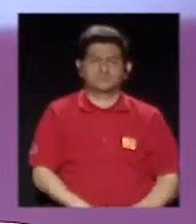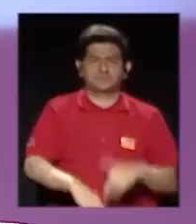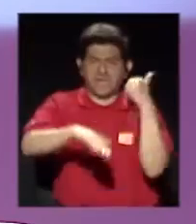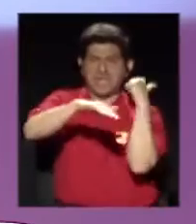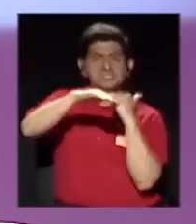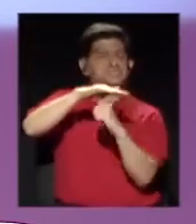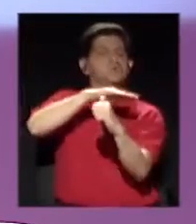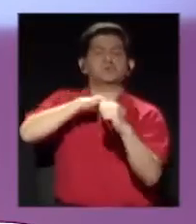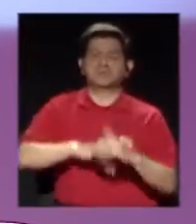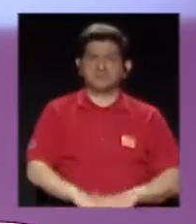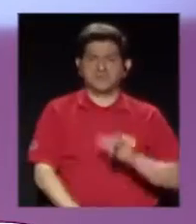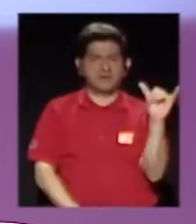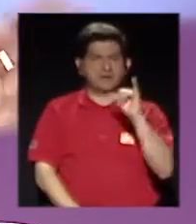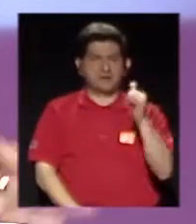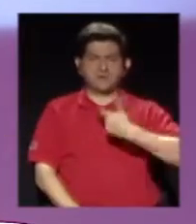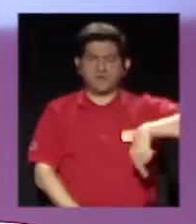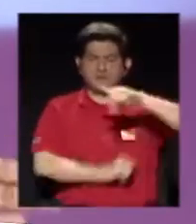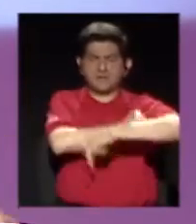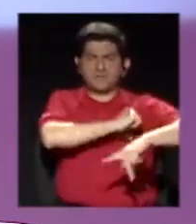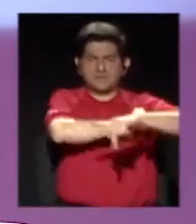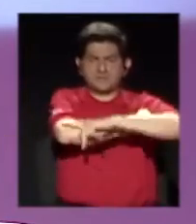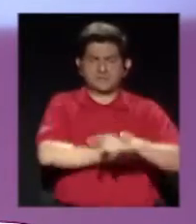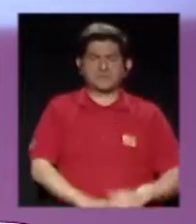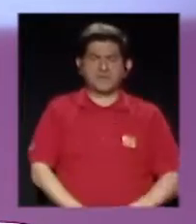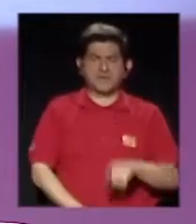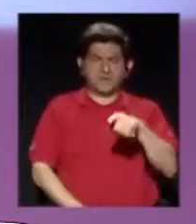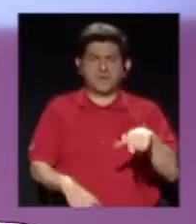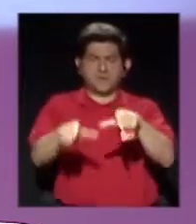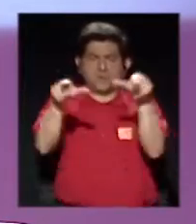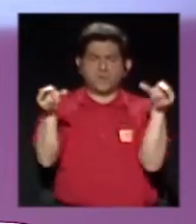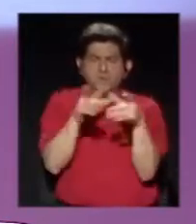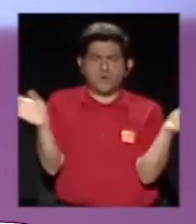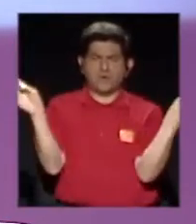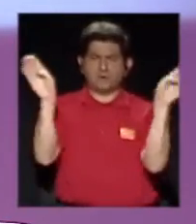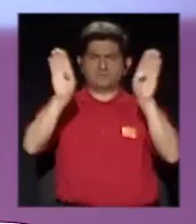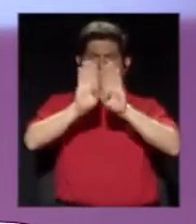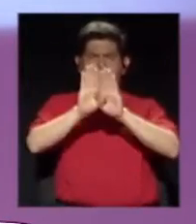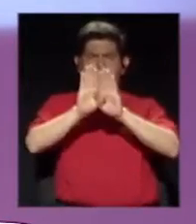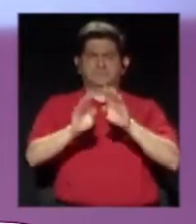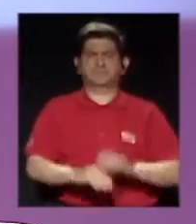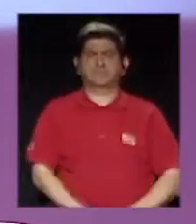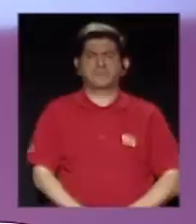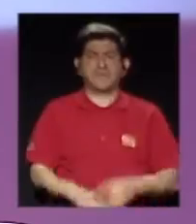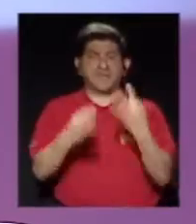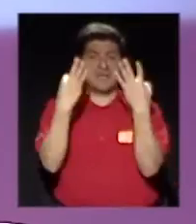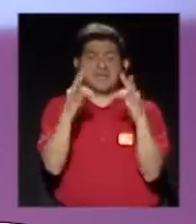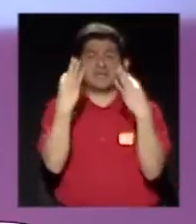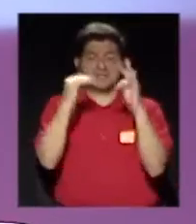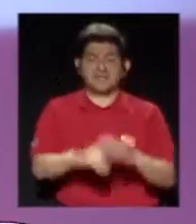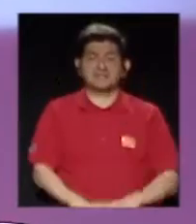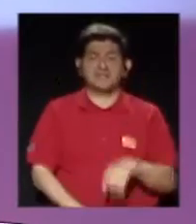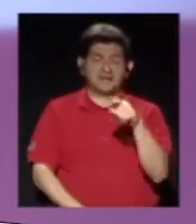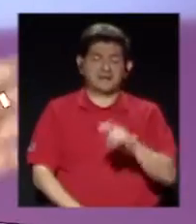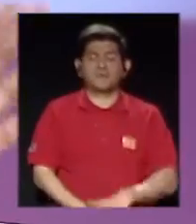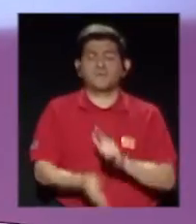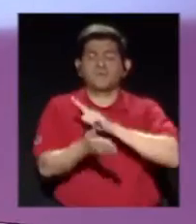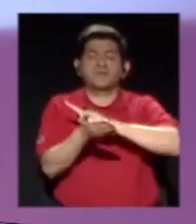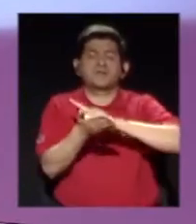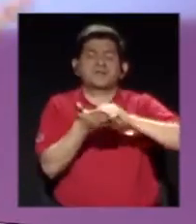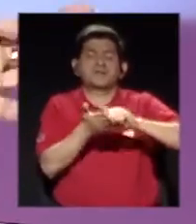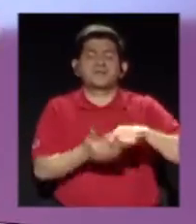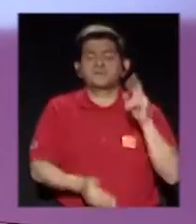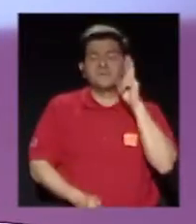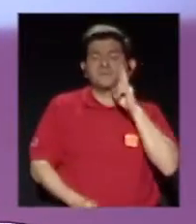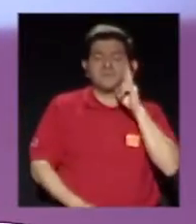de hacer también de nuestros países un gran closet y lo que es peor de hacer lo que se llama el lavado rosa simular a